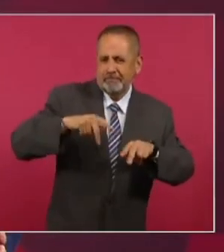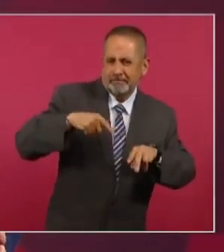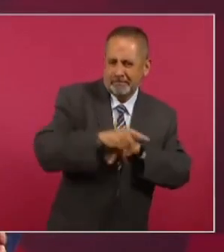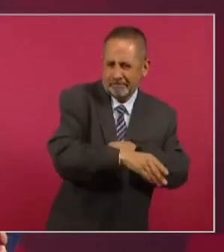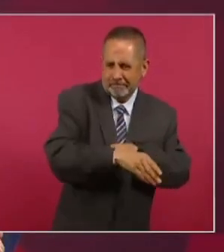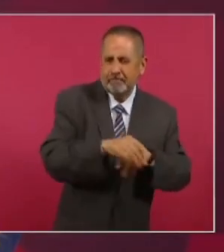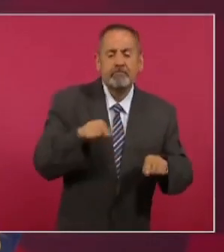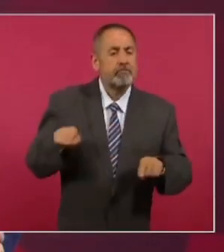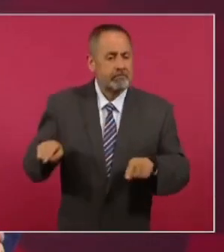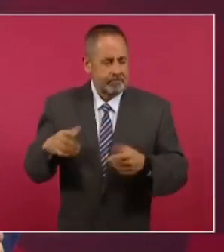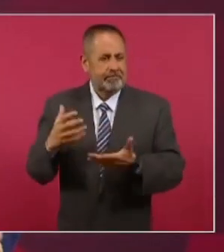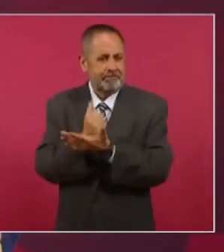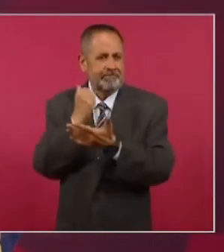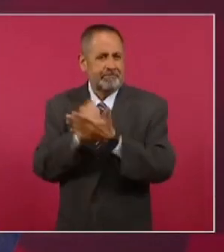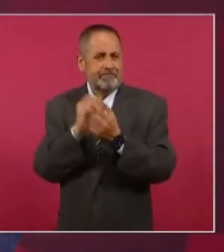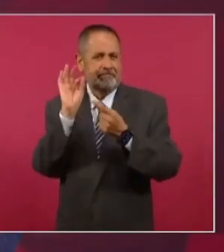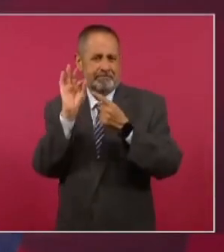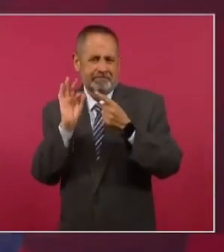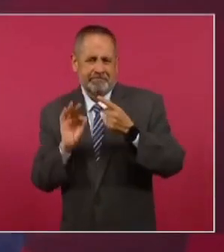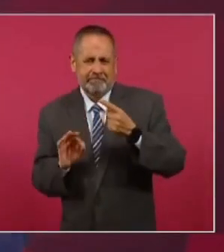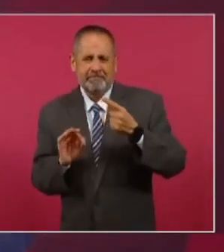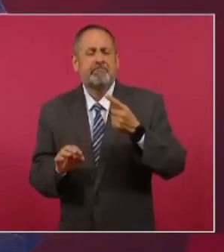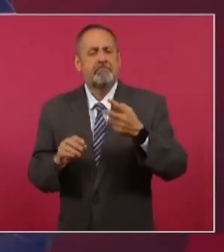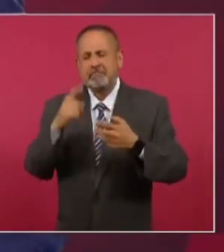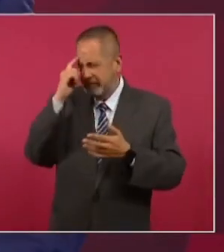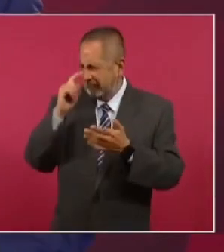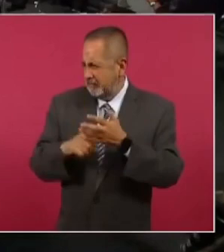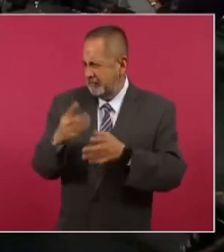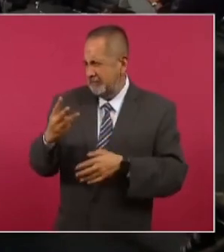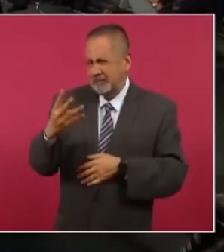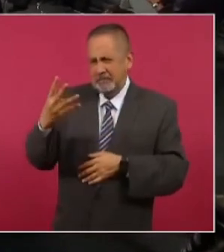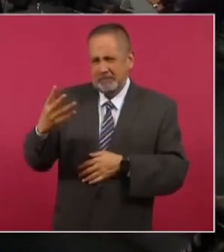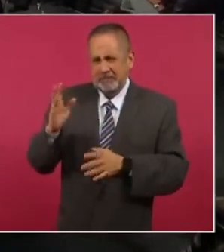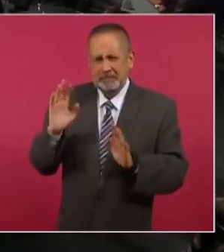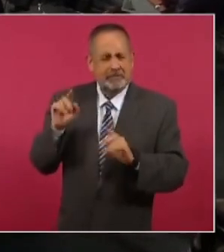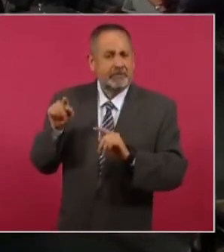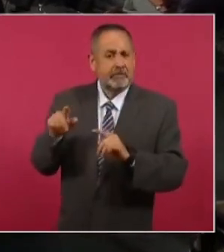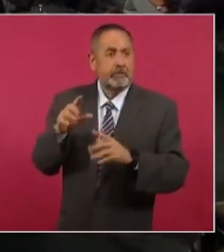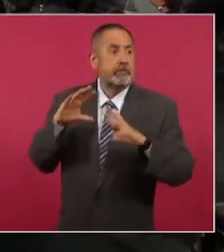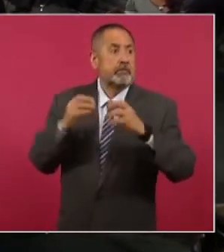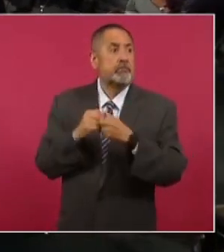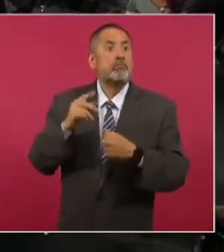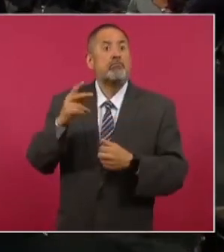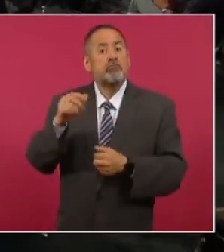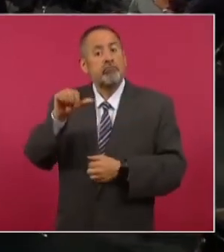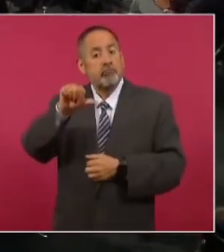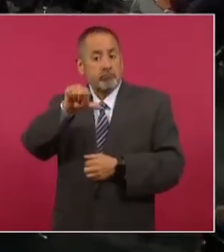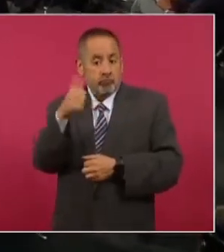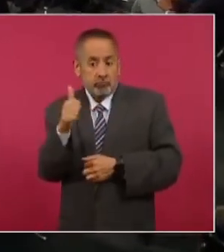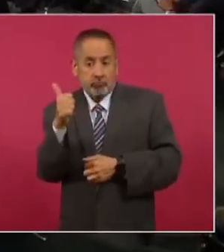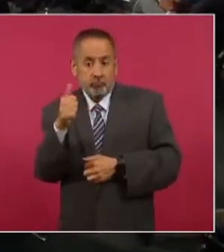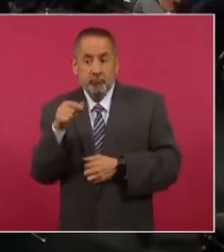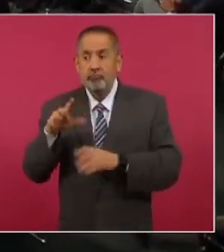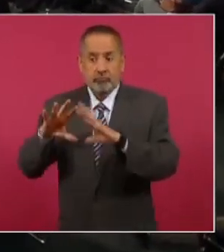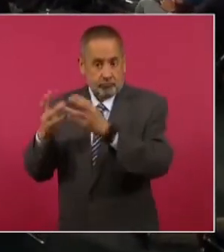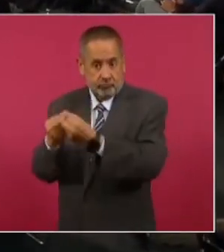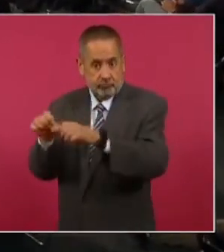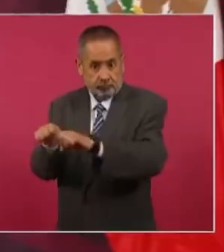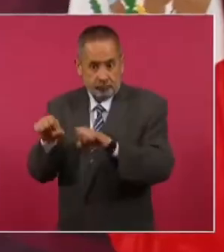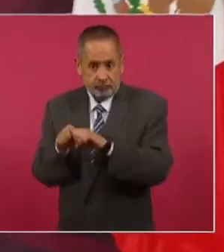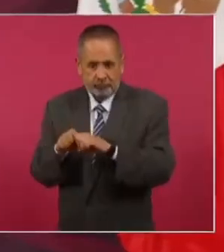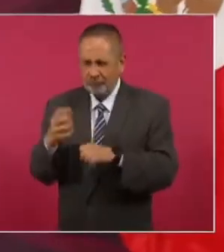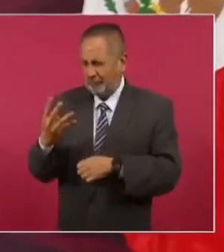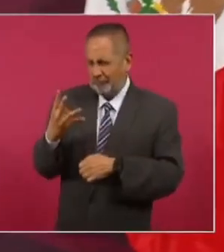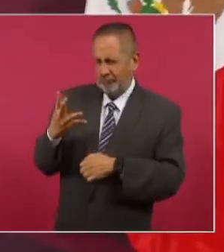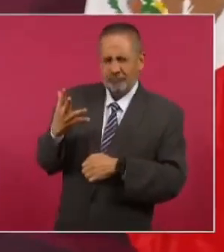tres o cuatro carreras de las once las produjo él y